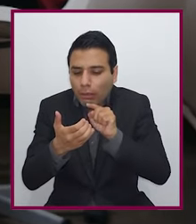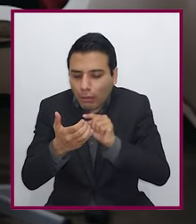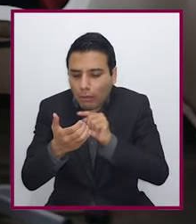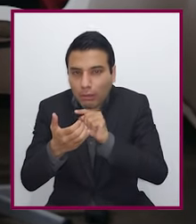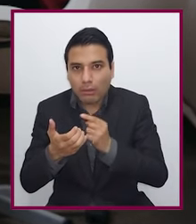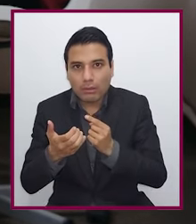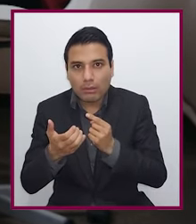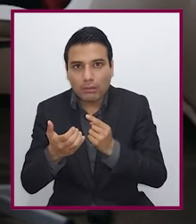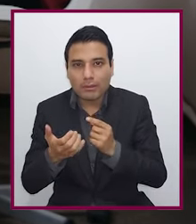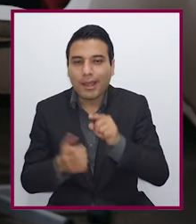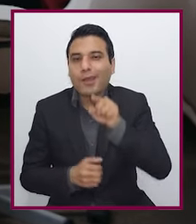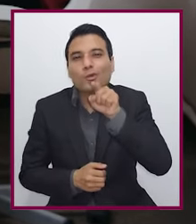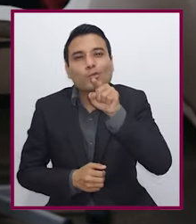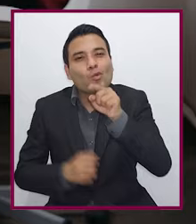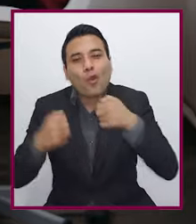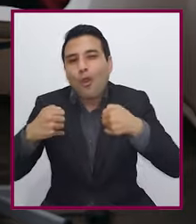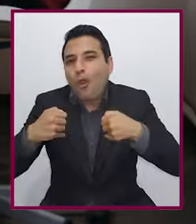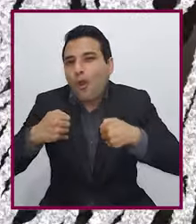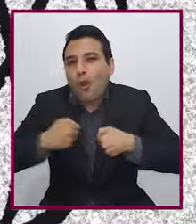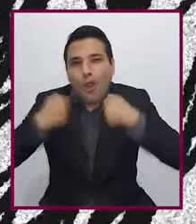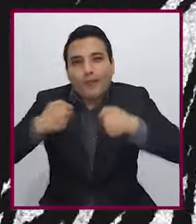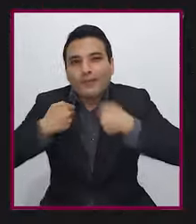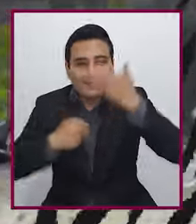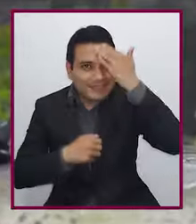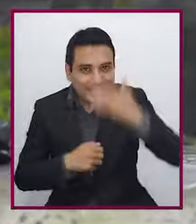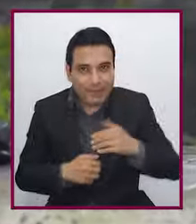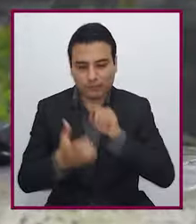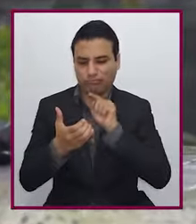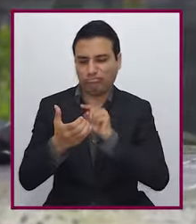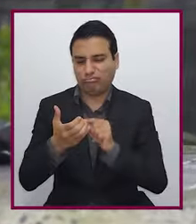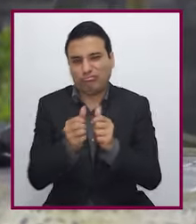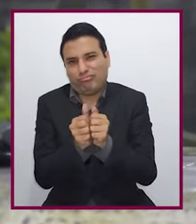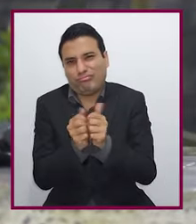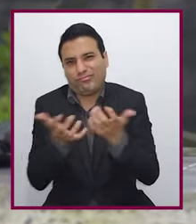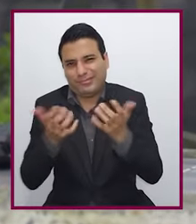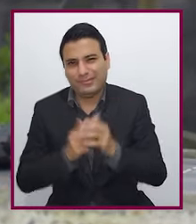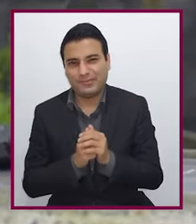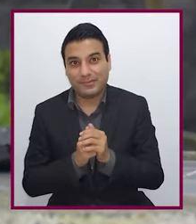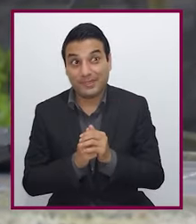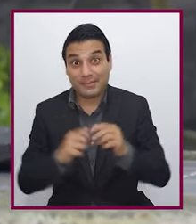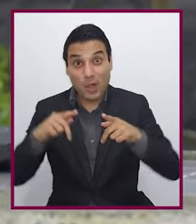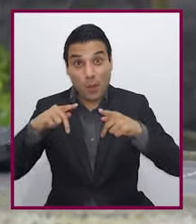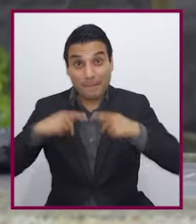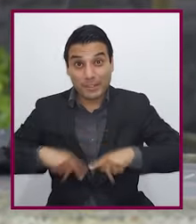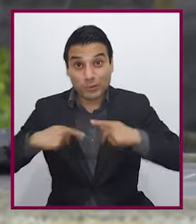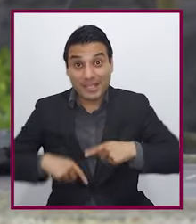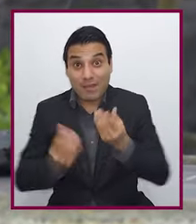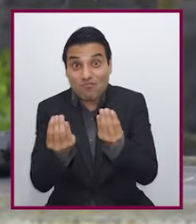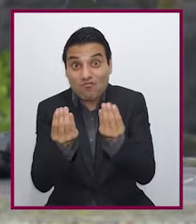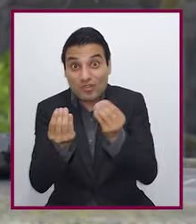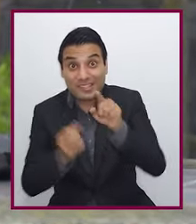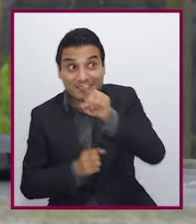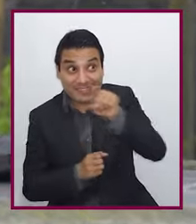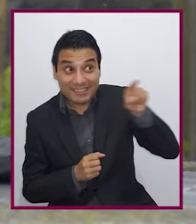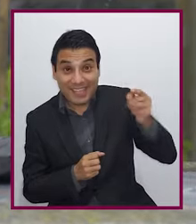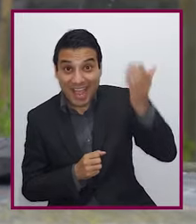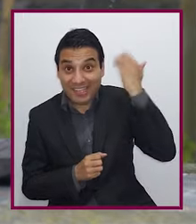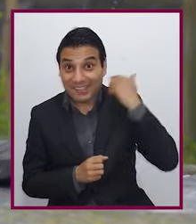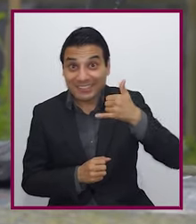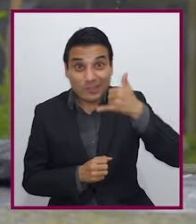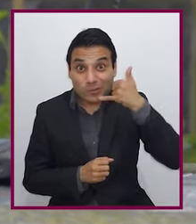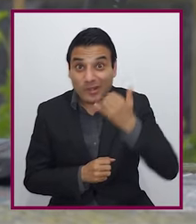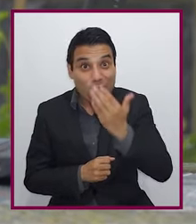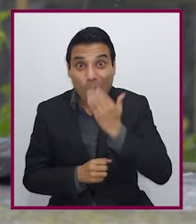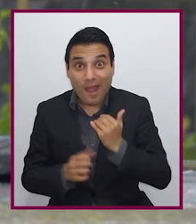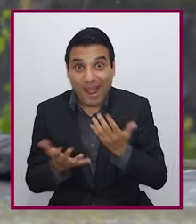smartphone? Bueno, mi estimado Axel, seguro piensas así porque eres nativo digital, pero no estás tomando en cuenta a todas esas personas que